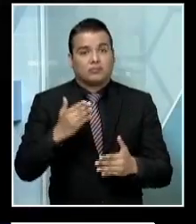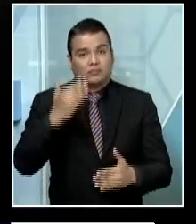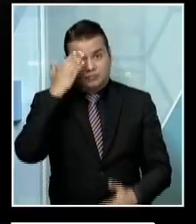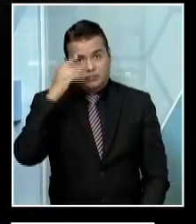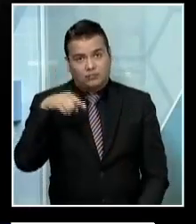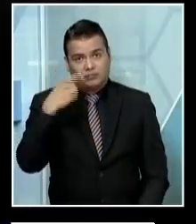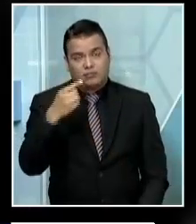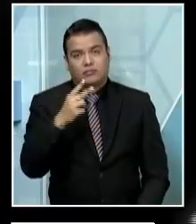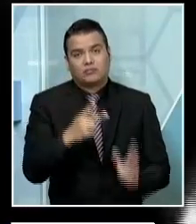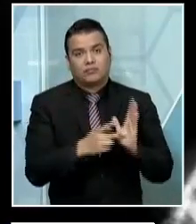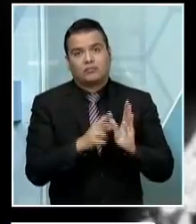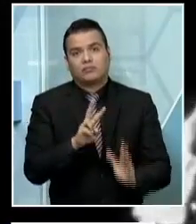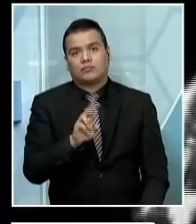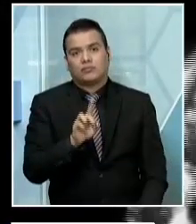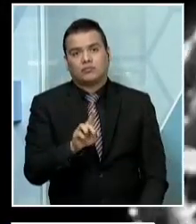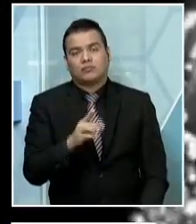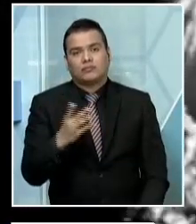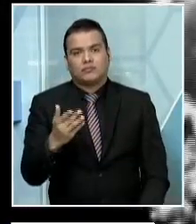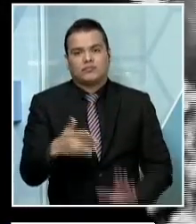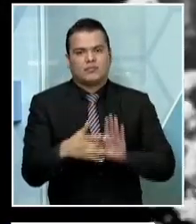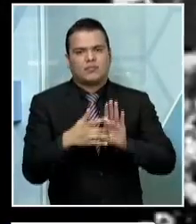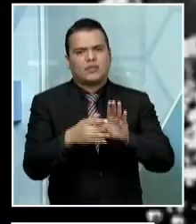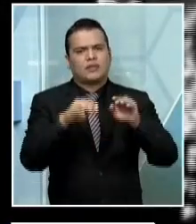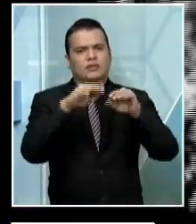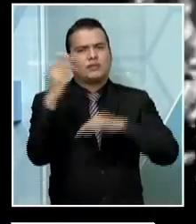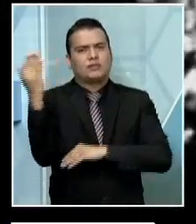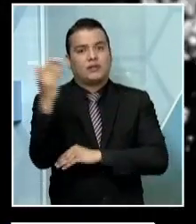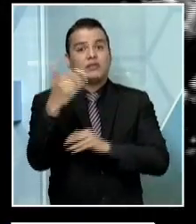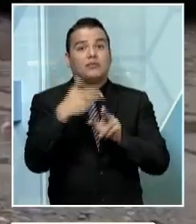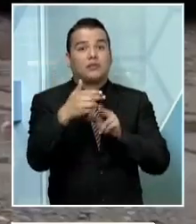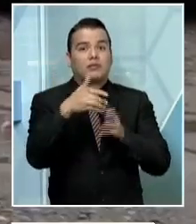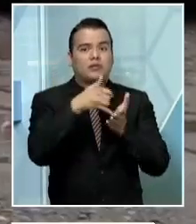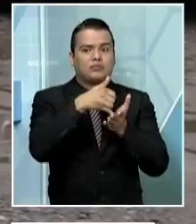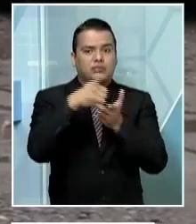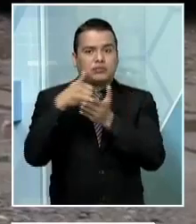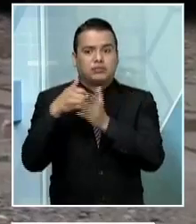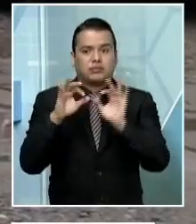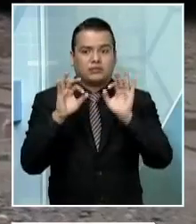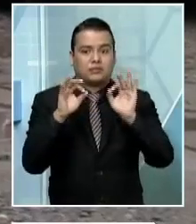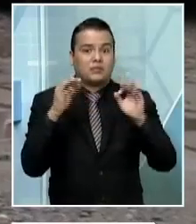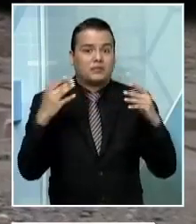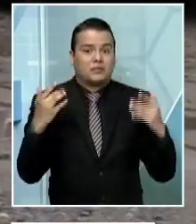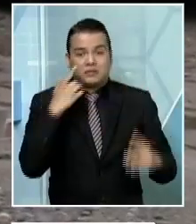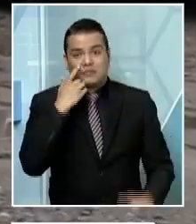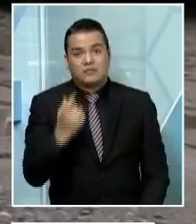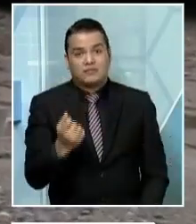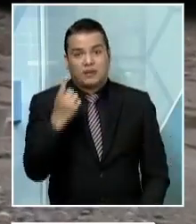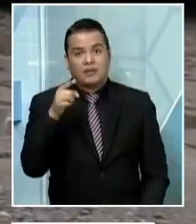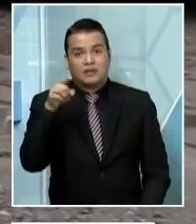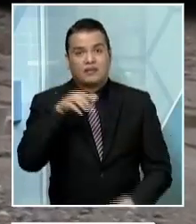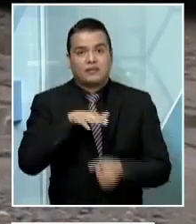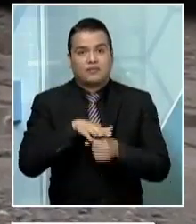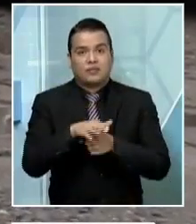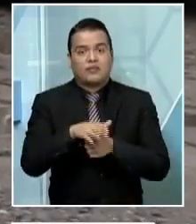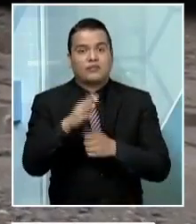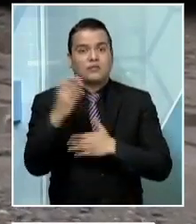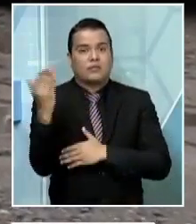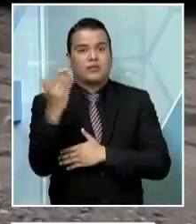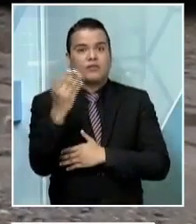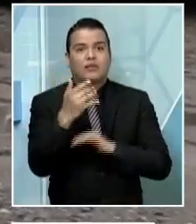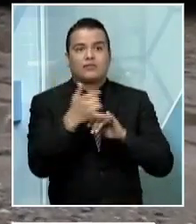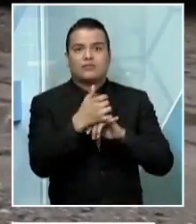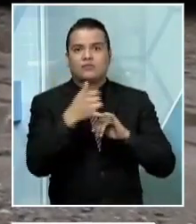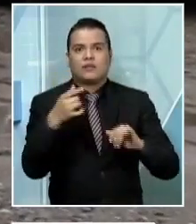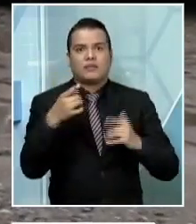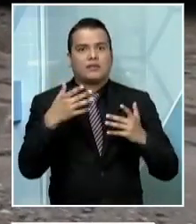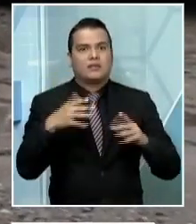año se realice el lanzamiento de la película y siga recibiendo más galardones. Esta es la primera vez que una película realizada totalmente en